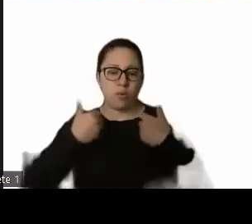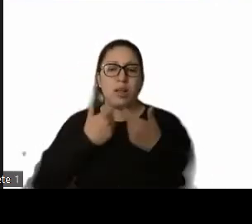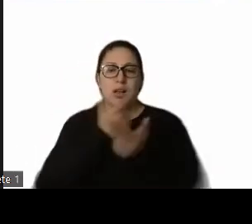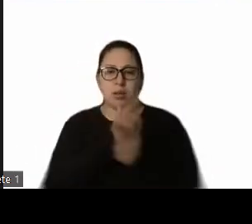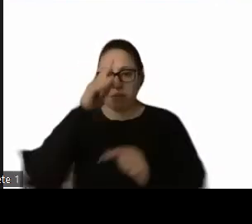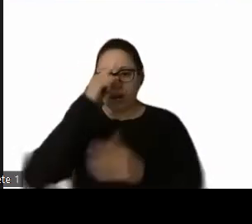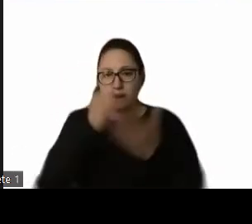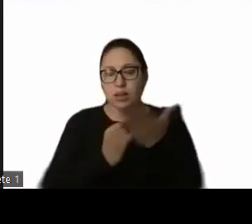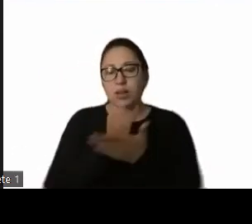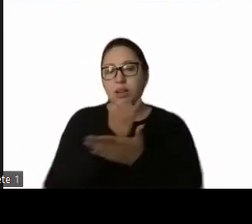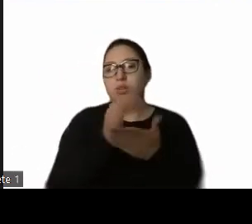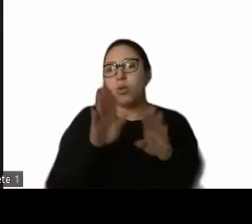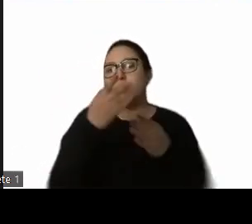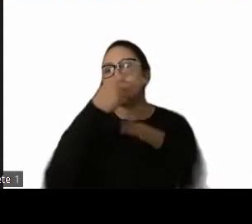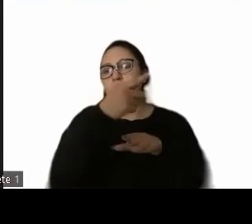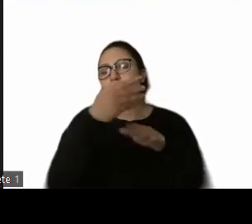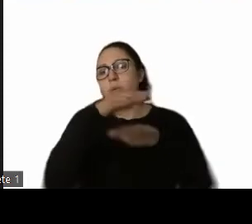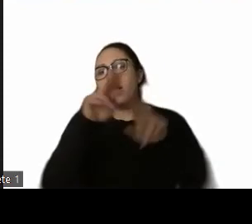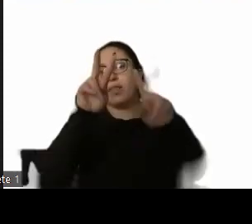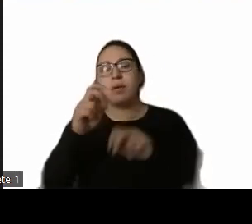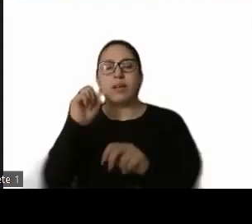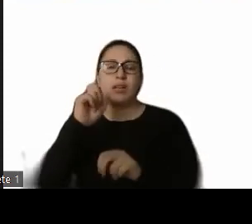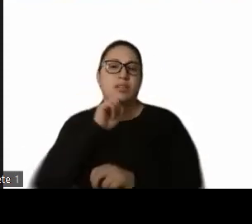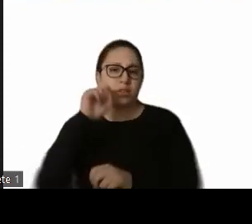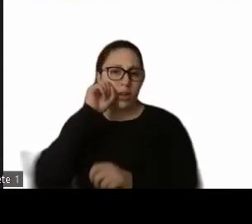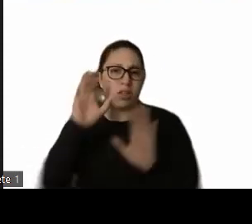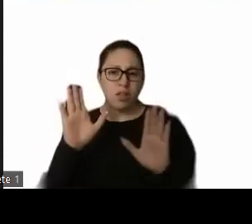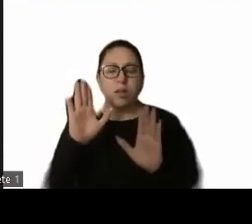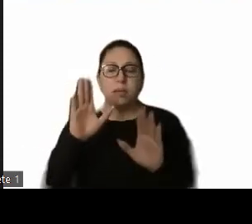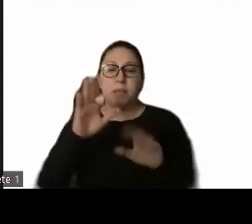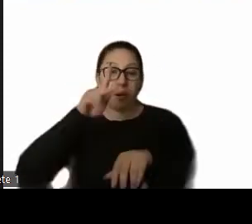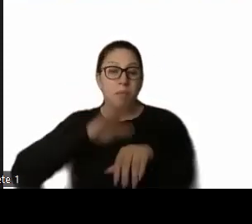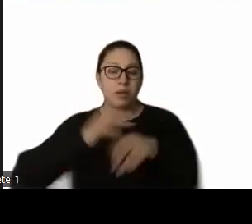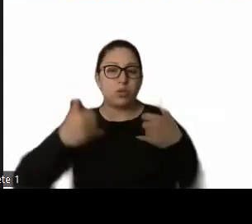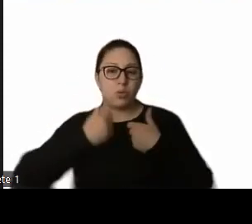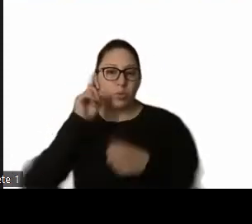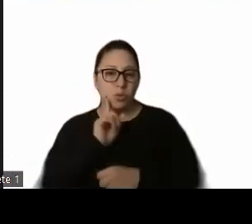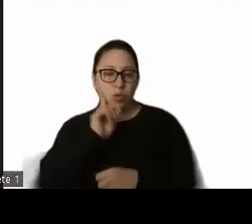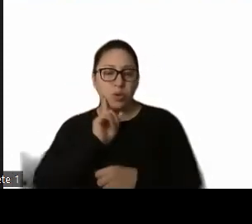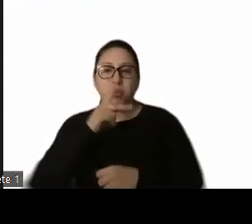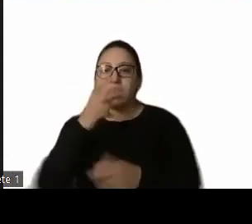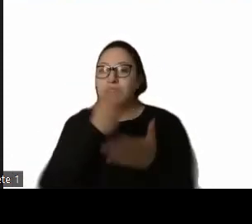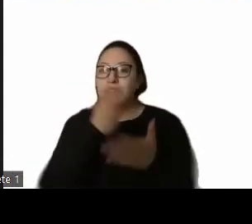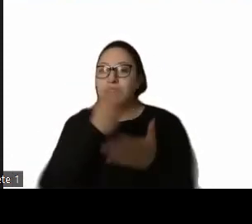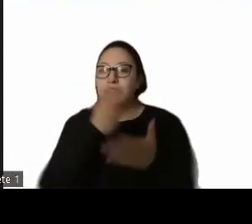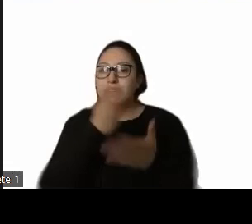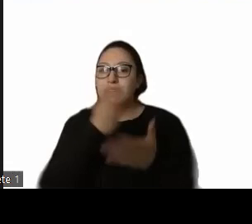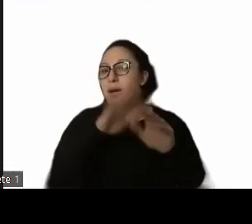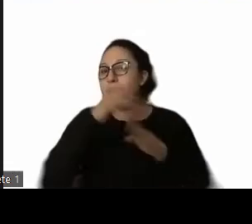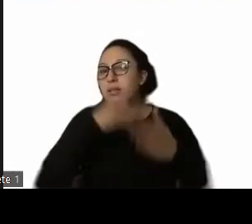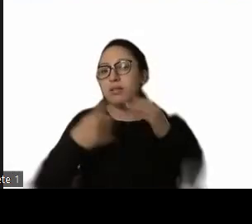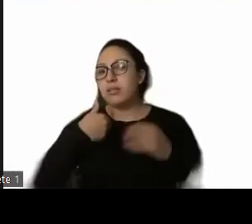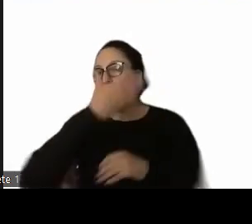de las mujeres, pero sobre todo las mujeres jóvenes, pero no sabemos específicamente qué es lo que dicen estos artículos, porque en ninguna parte del